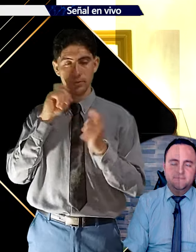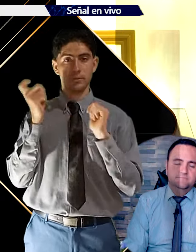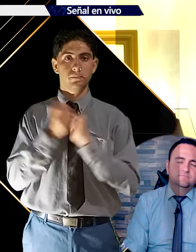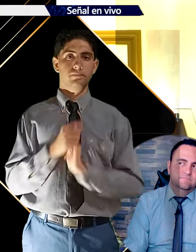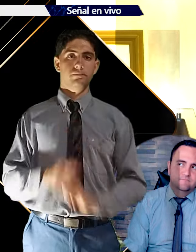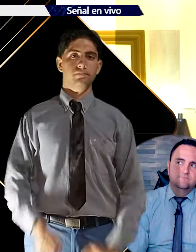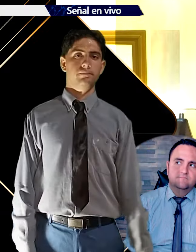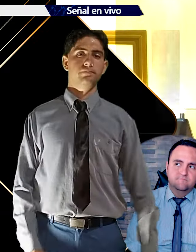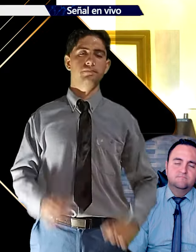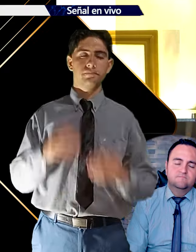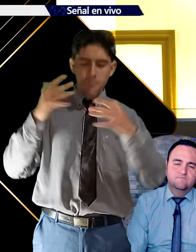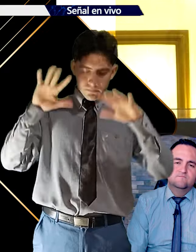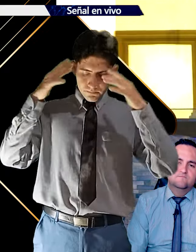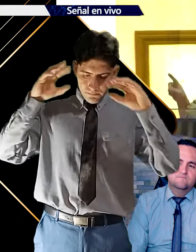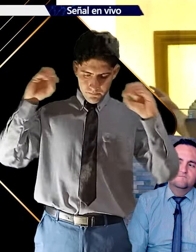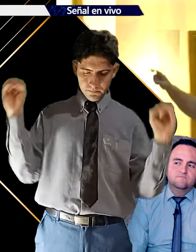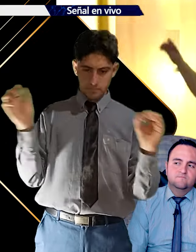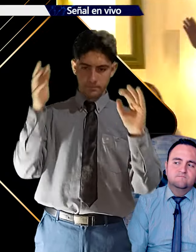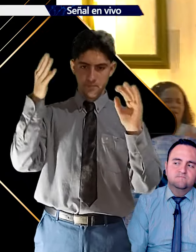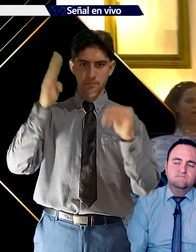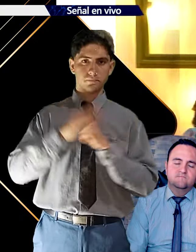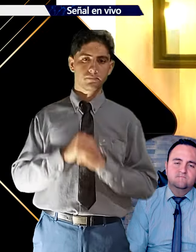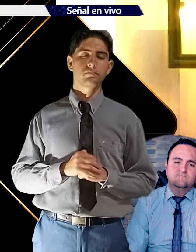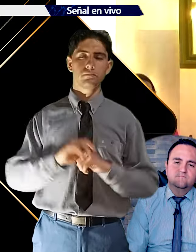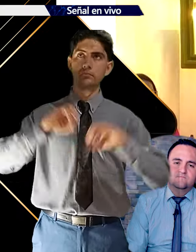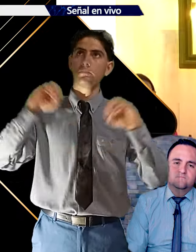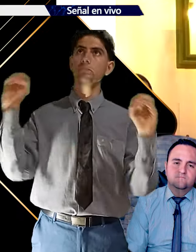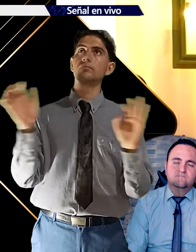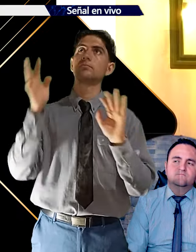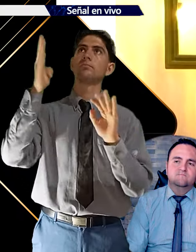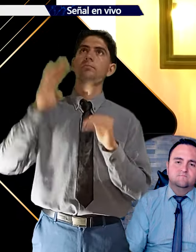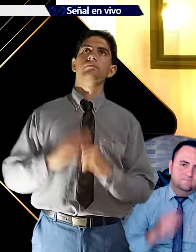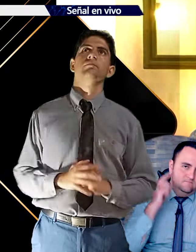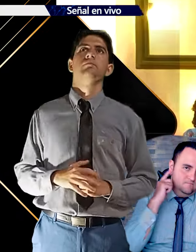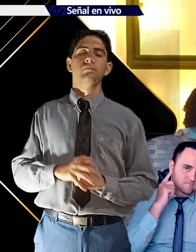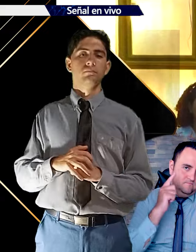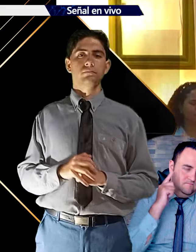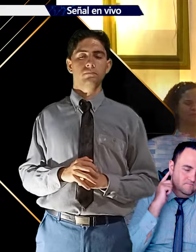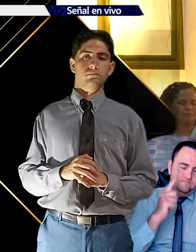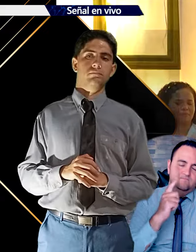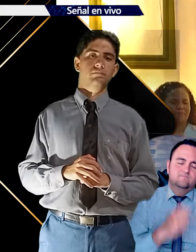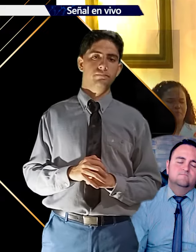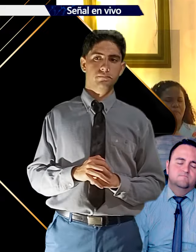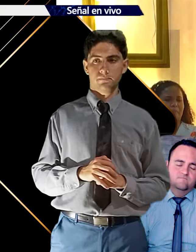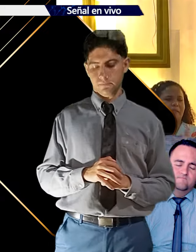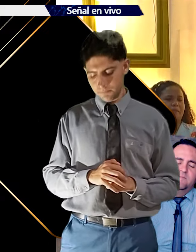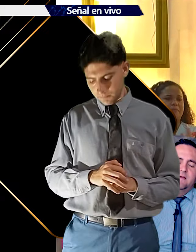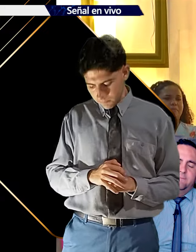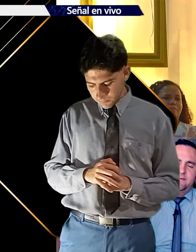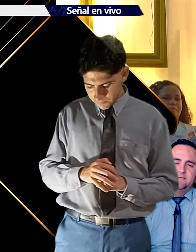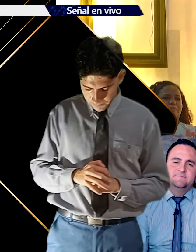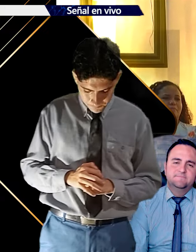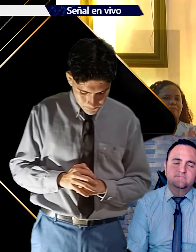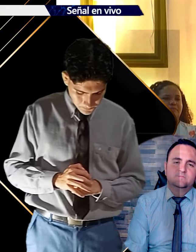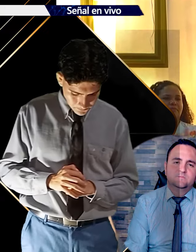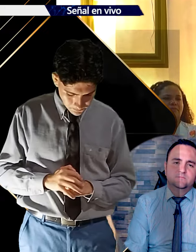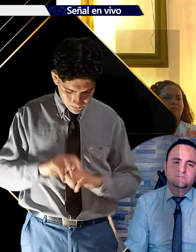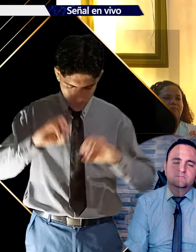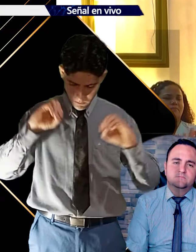Dios. Cuando tú cambias, tus hijos cambian. Alabanzas al Señor, alabanzas al